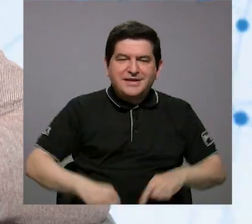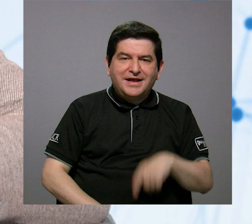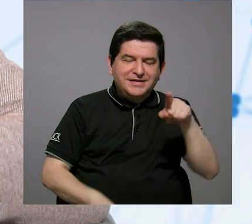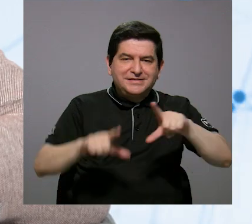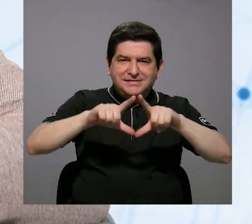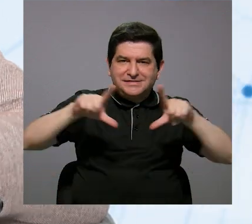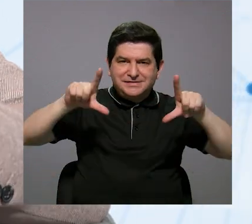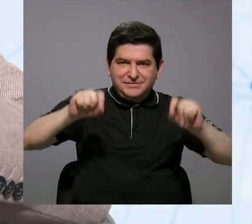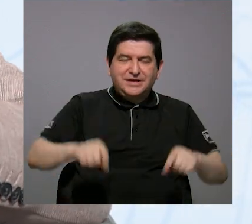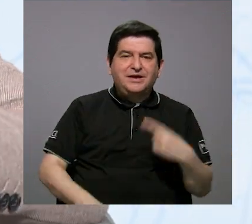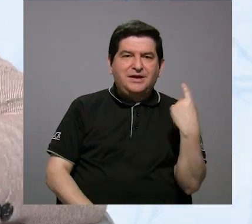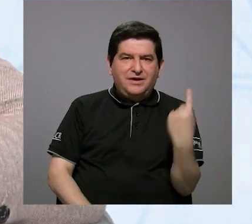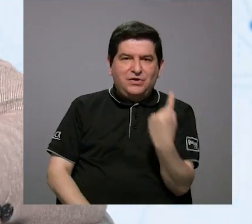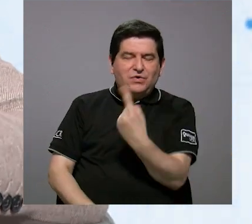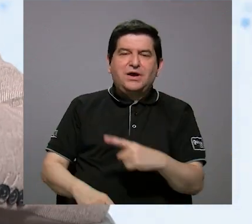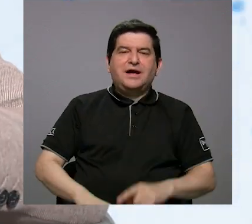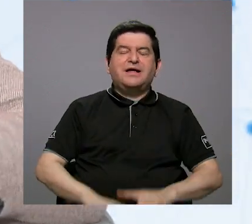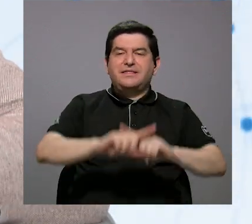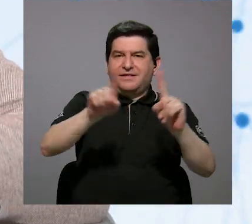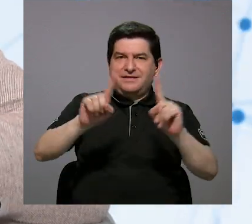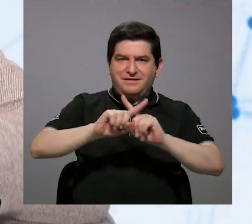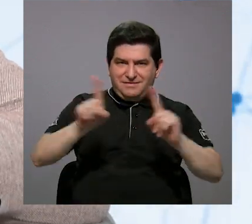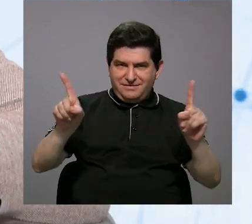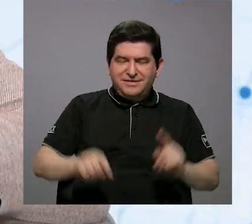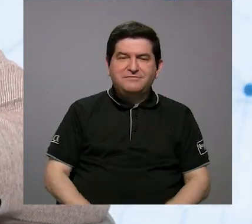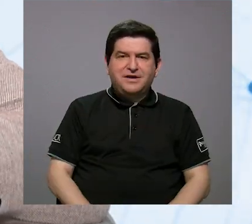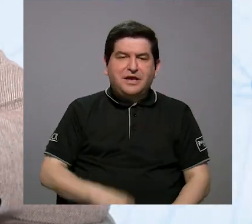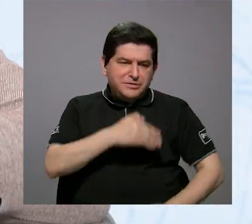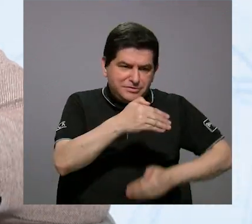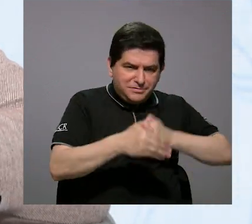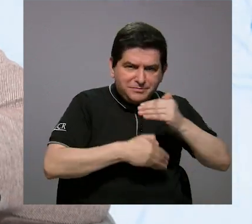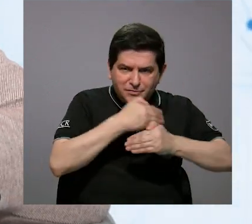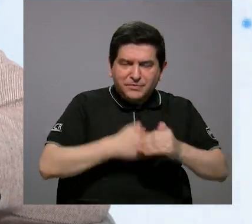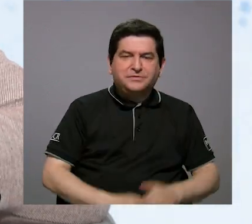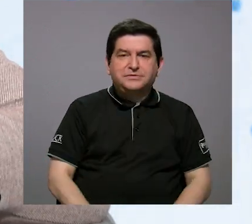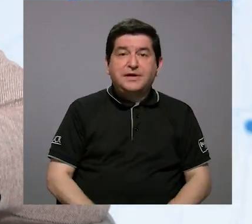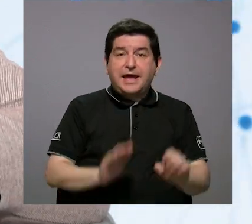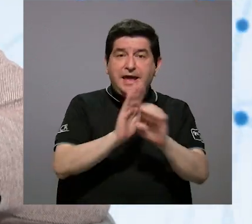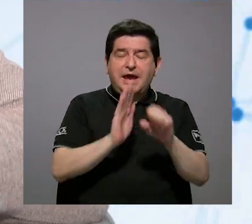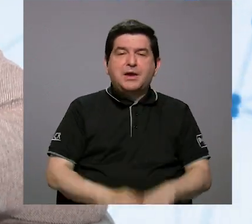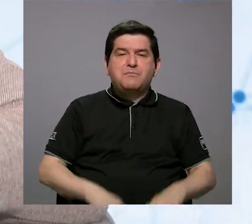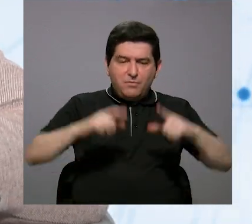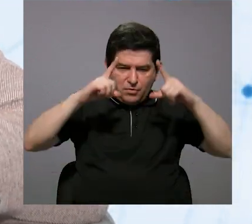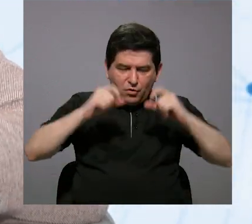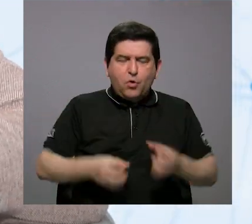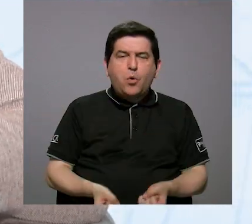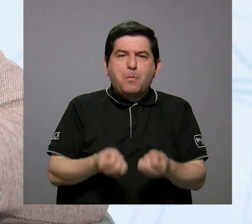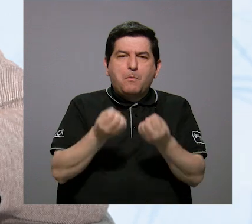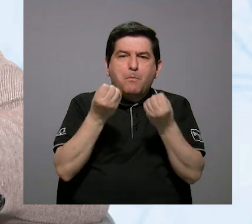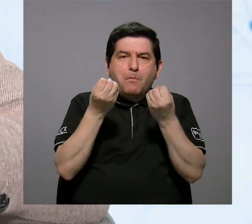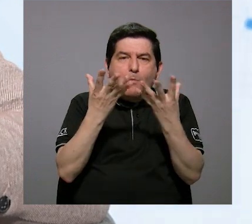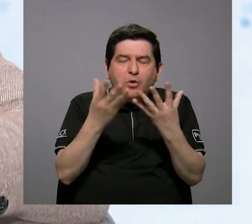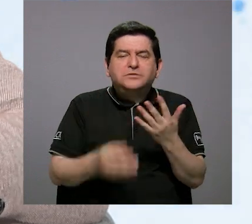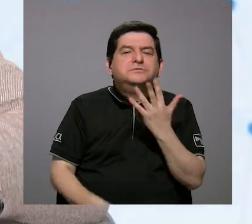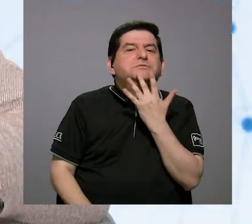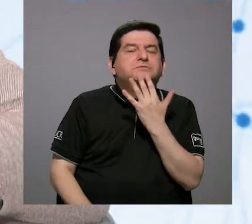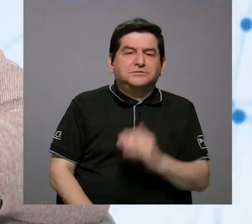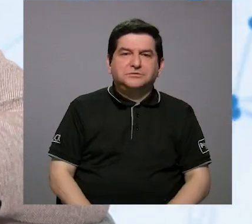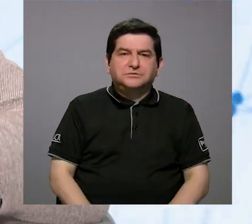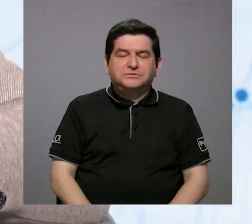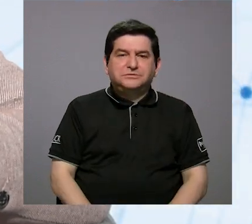los billetes con cada una de las distintas análisis, por ejemplo, con fotografía